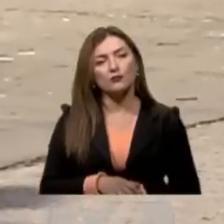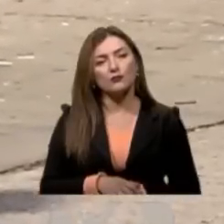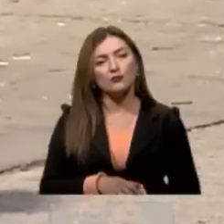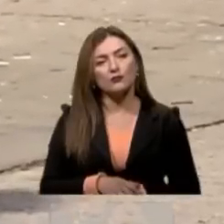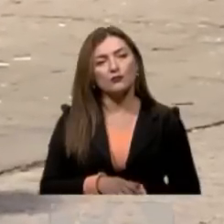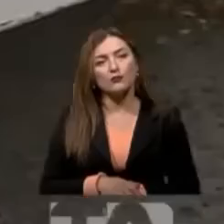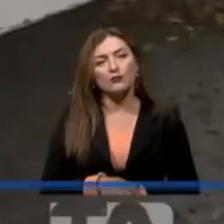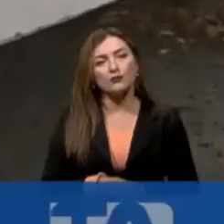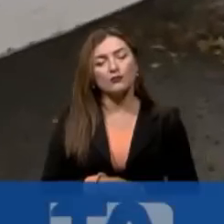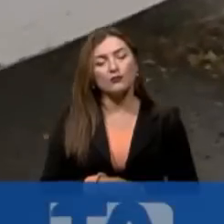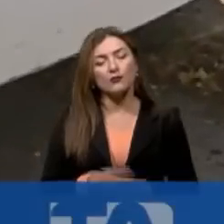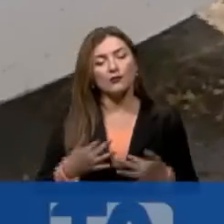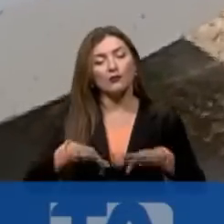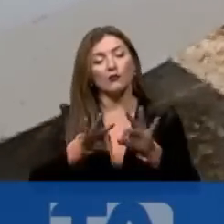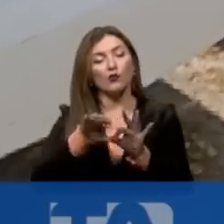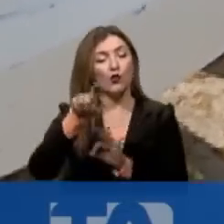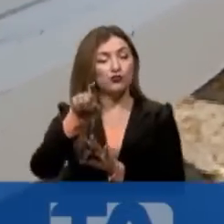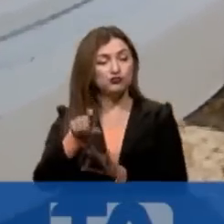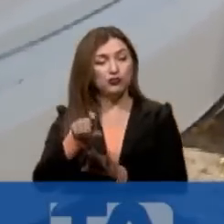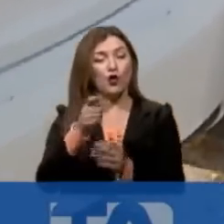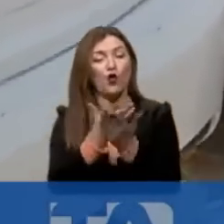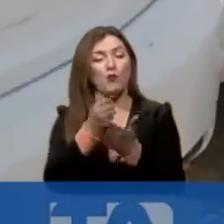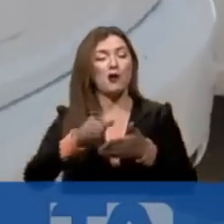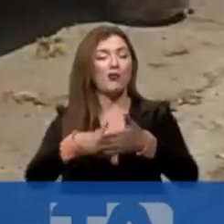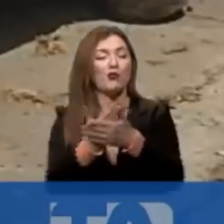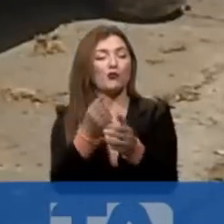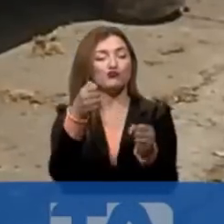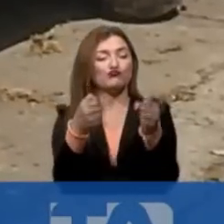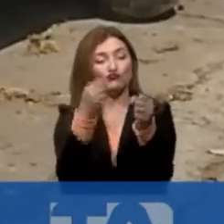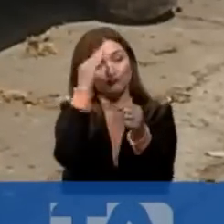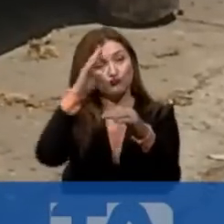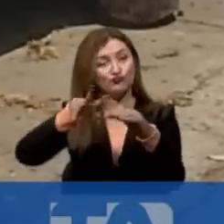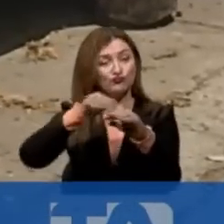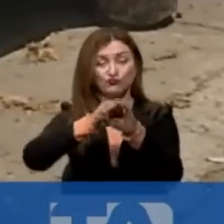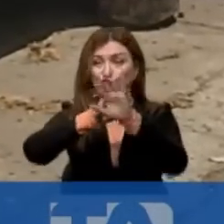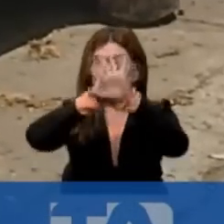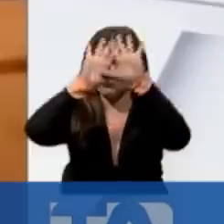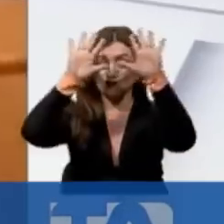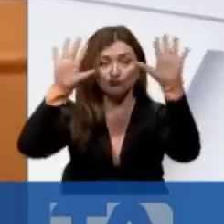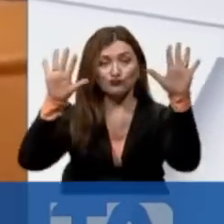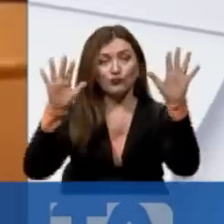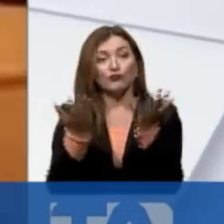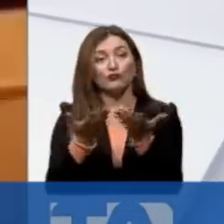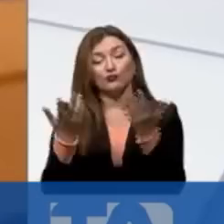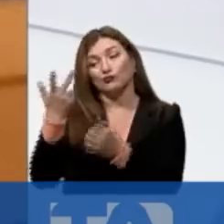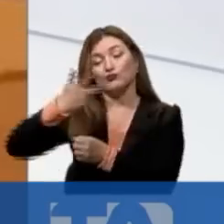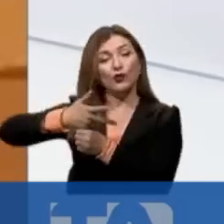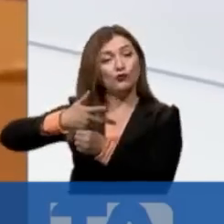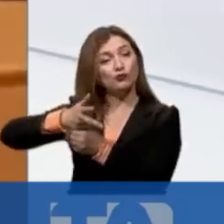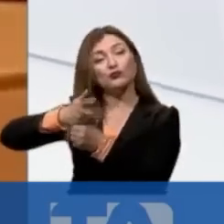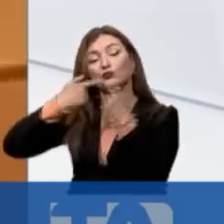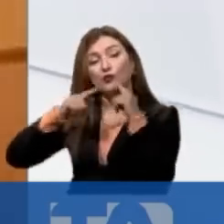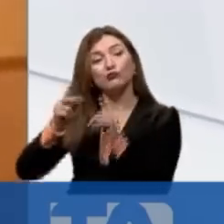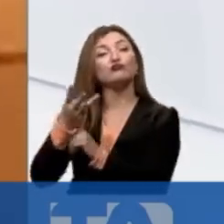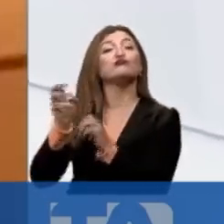La necesidad de repotenciar el parque automotor de la Policía Nacional es evidente. Así lo muestra este video que circula en